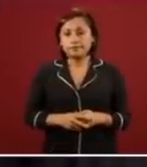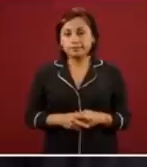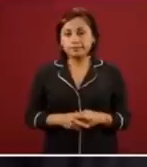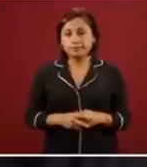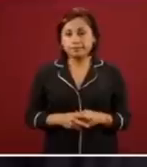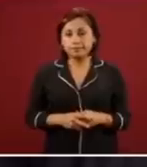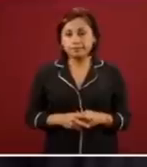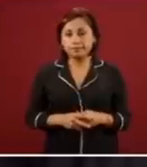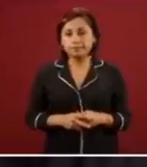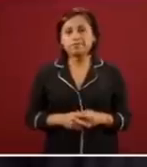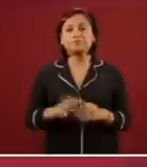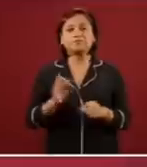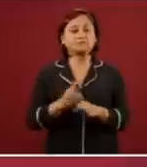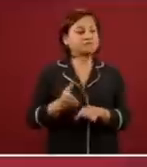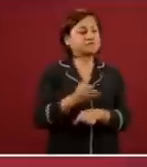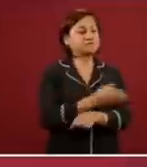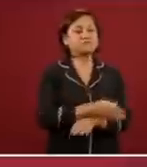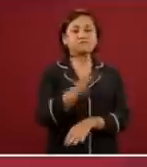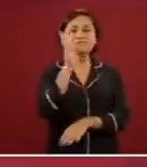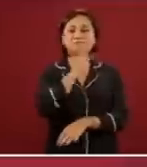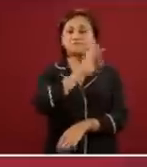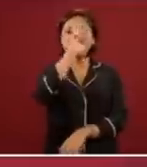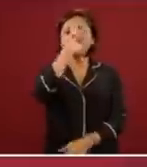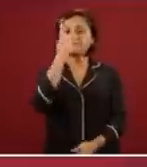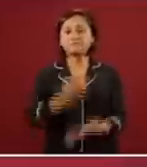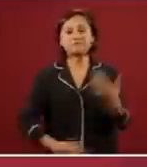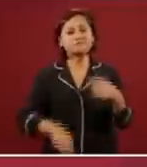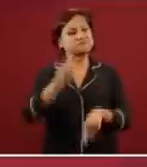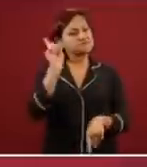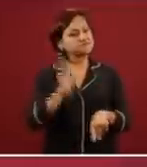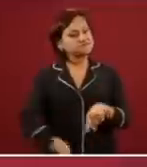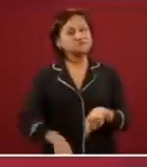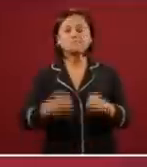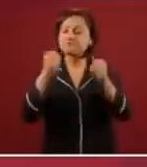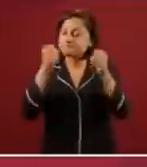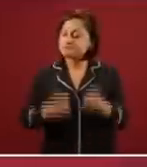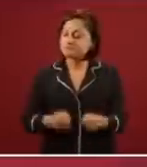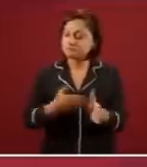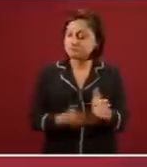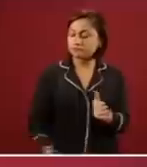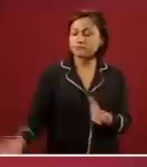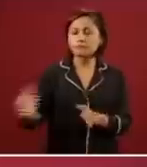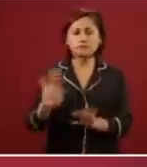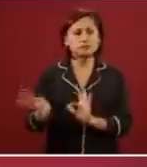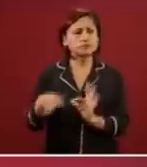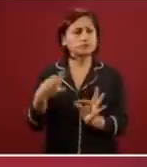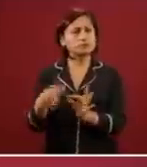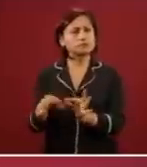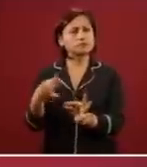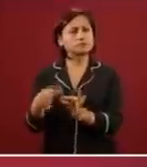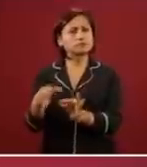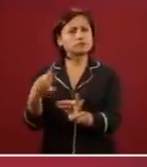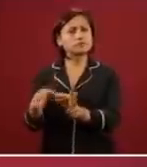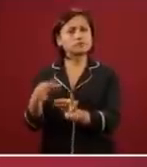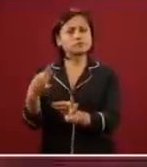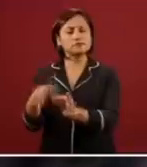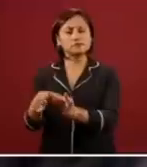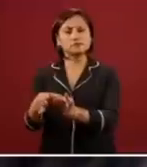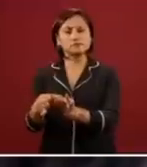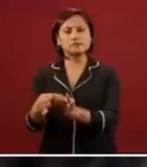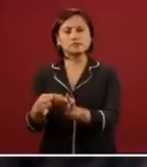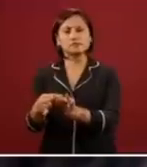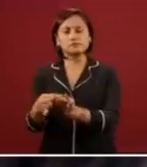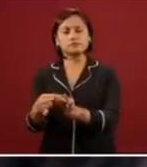de cerrar estas prácticas, que ya no se sigan presentando estos